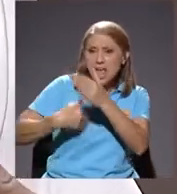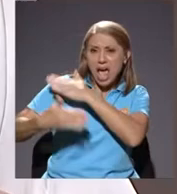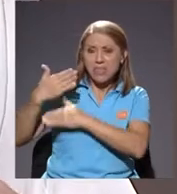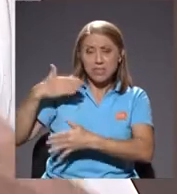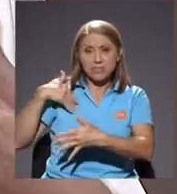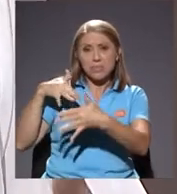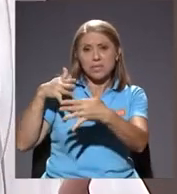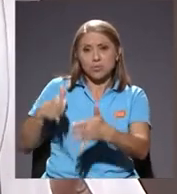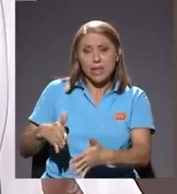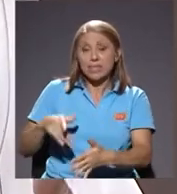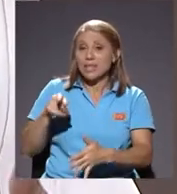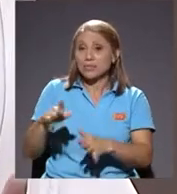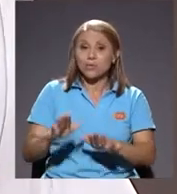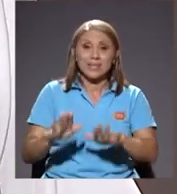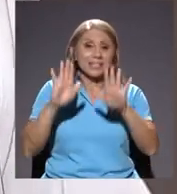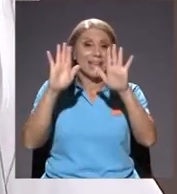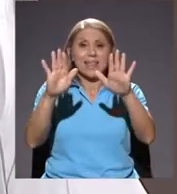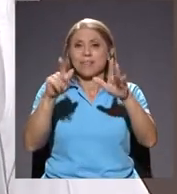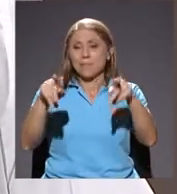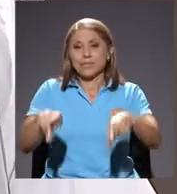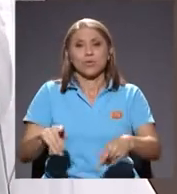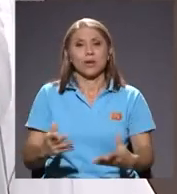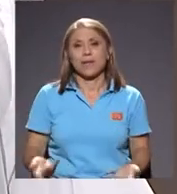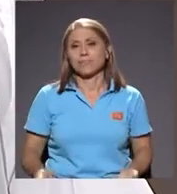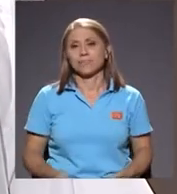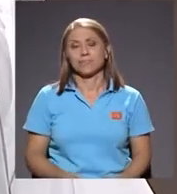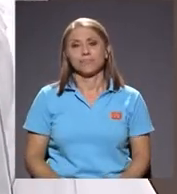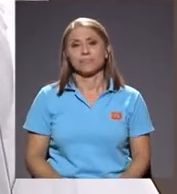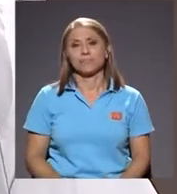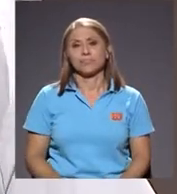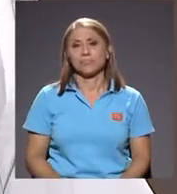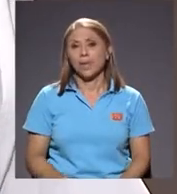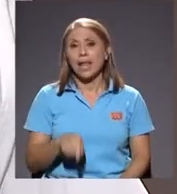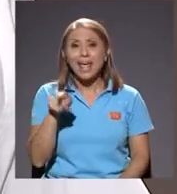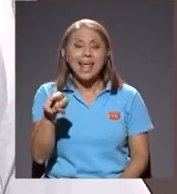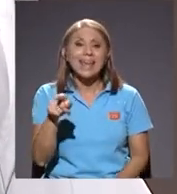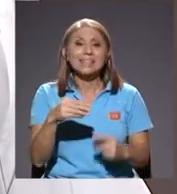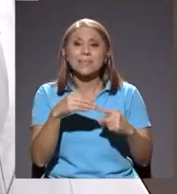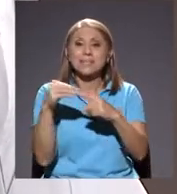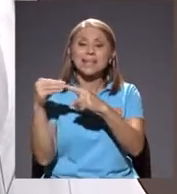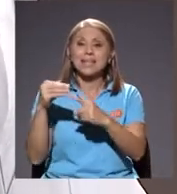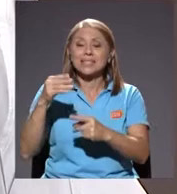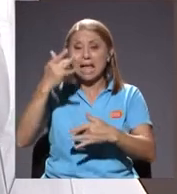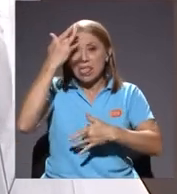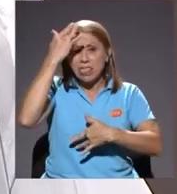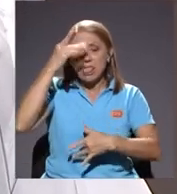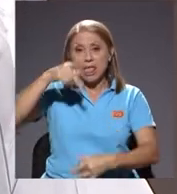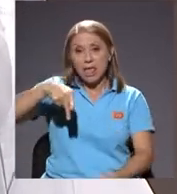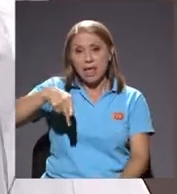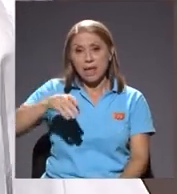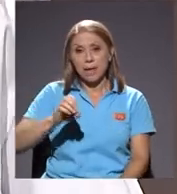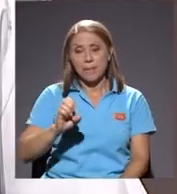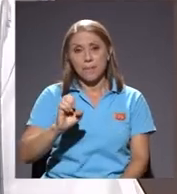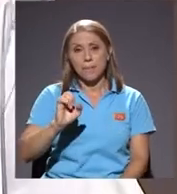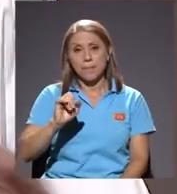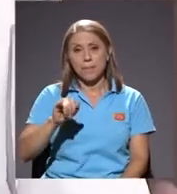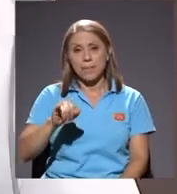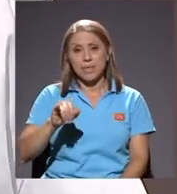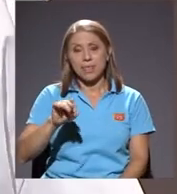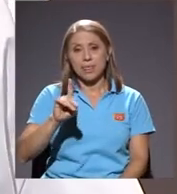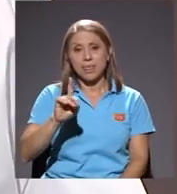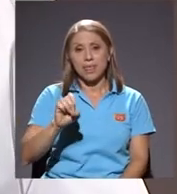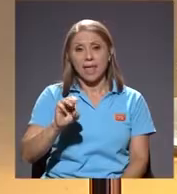que es un excelente una excelente persona un epidemiólogo de lujo verdad y hoy está